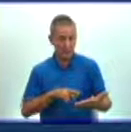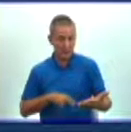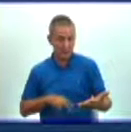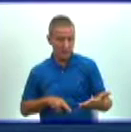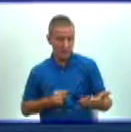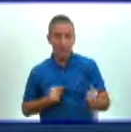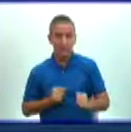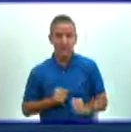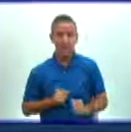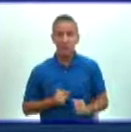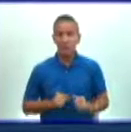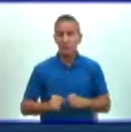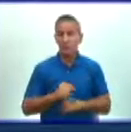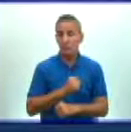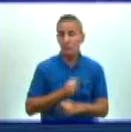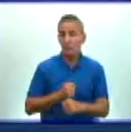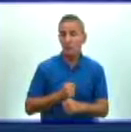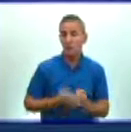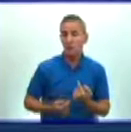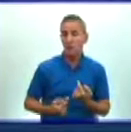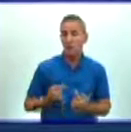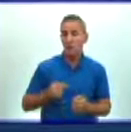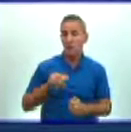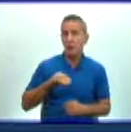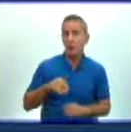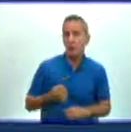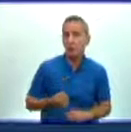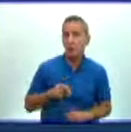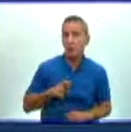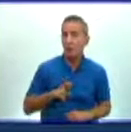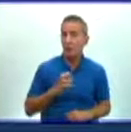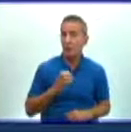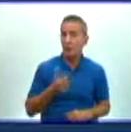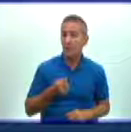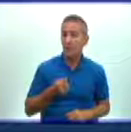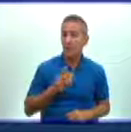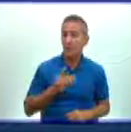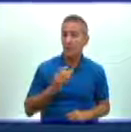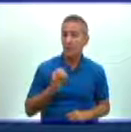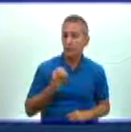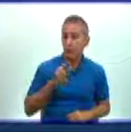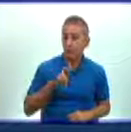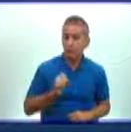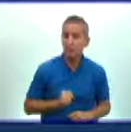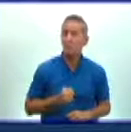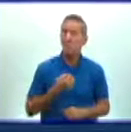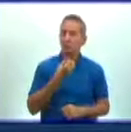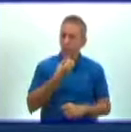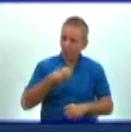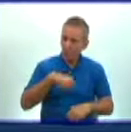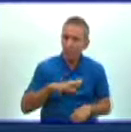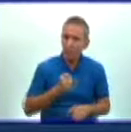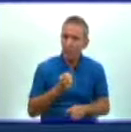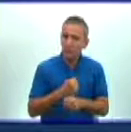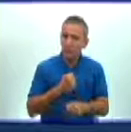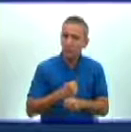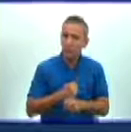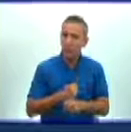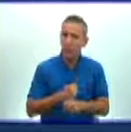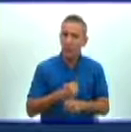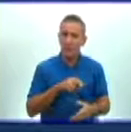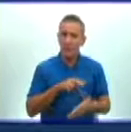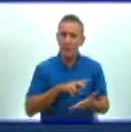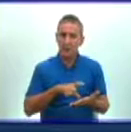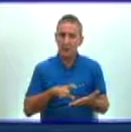Revisen si utilizaron algún marcador que lo pudieron trabajar en el texto. Recuerden